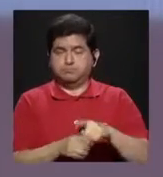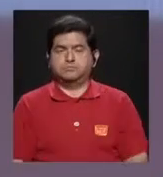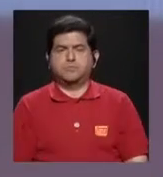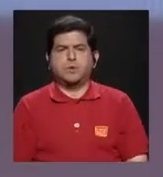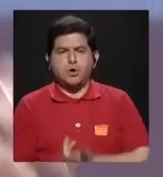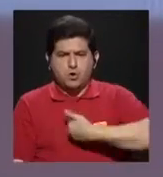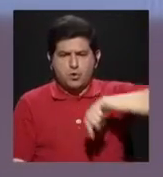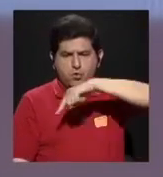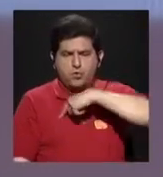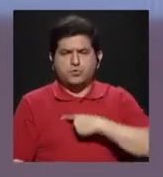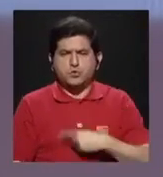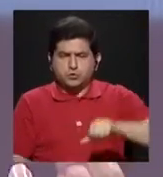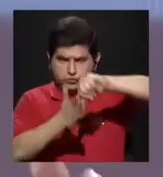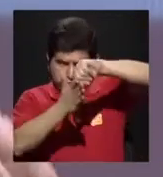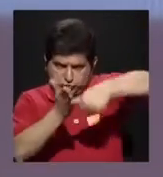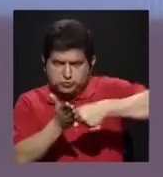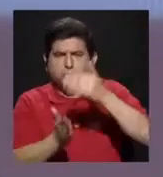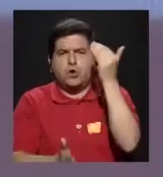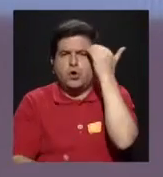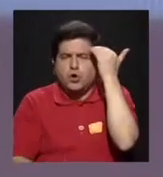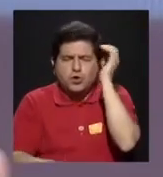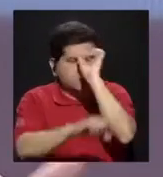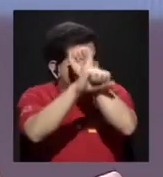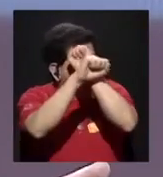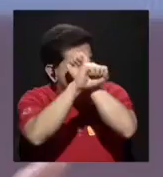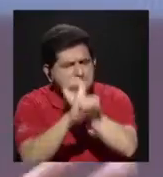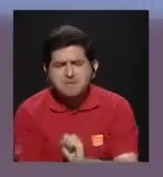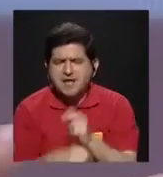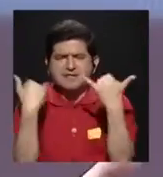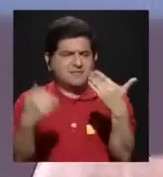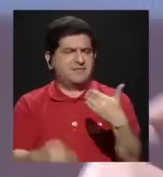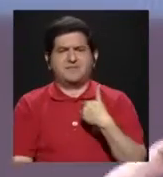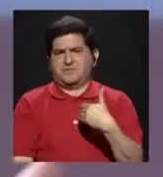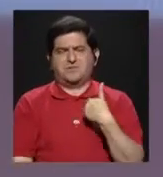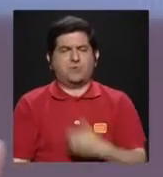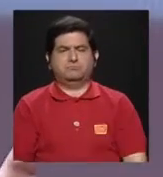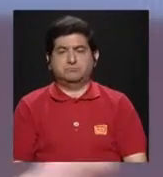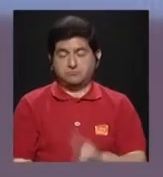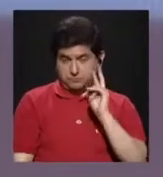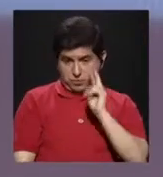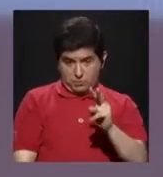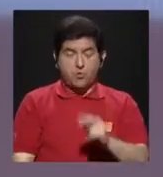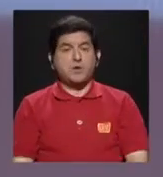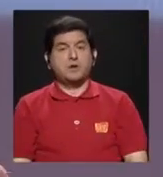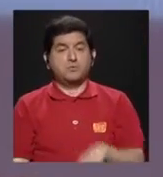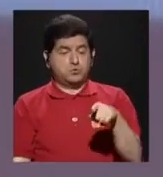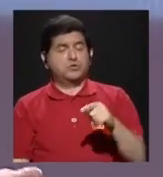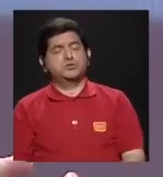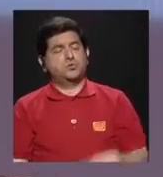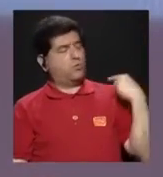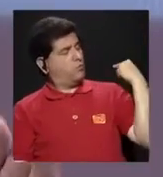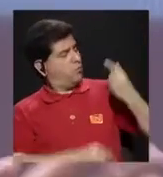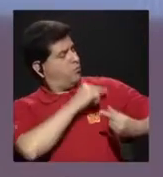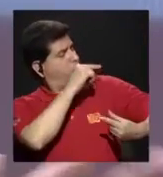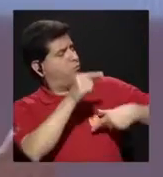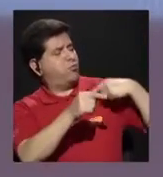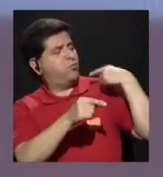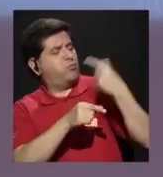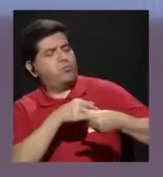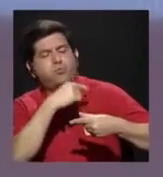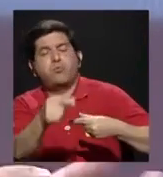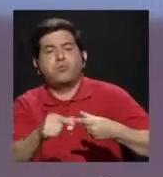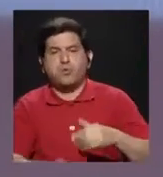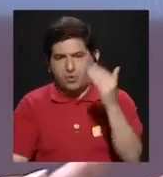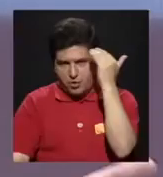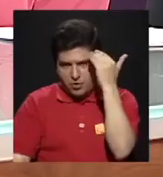estamos resaltando mucho el conocimiento tradicional que ellas tienen, ¿verdad? Que como podemos ver es de generaciones. Entonces, todo ese conocimiento